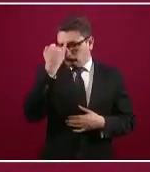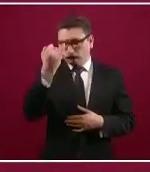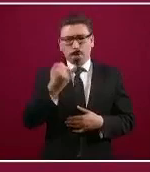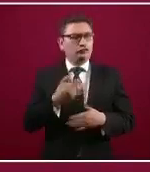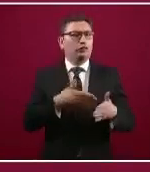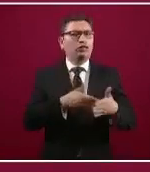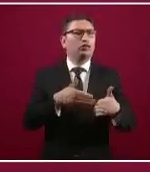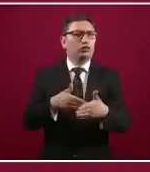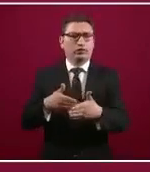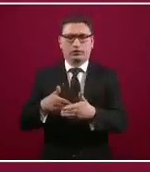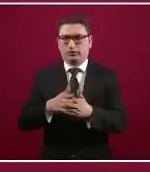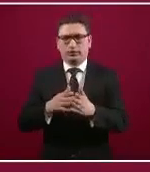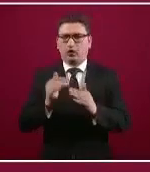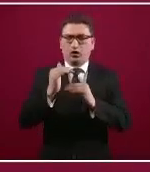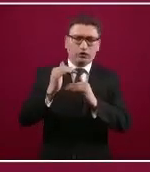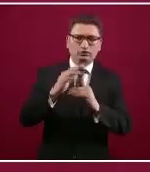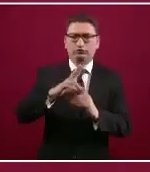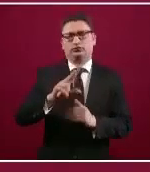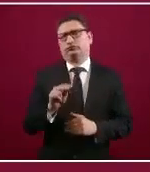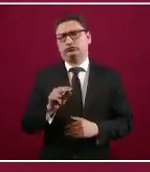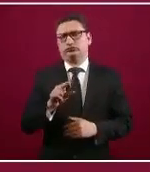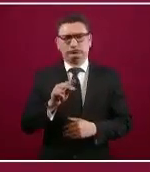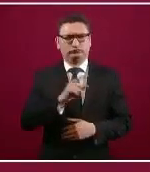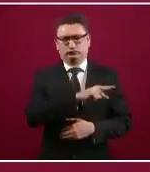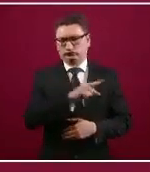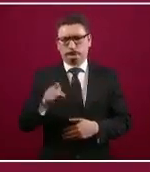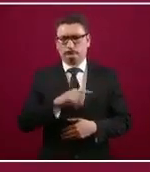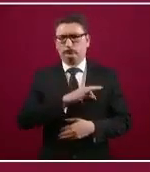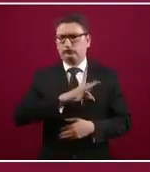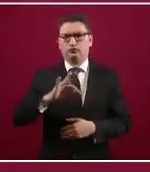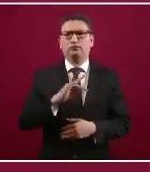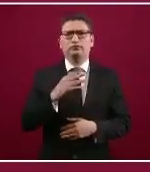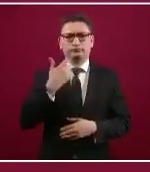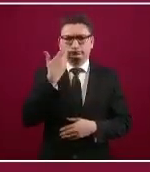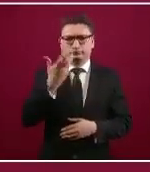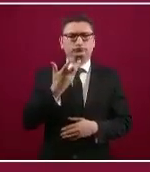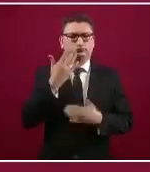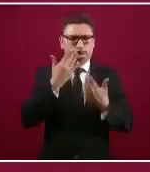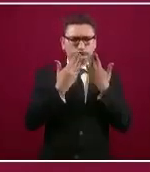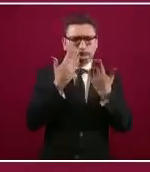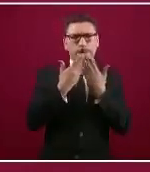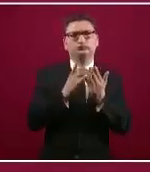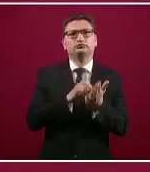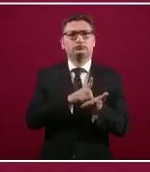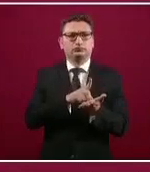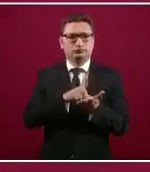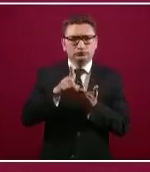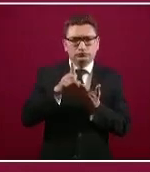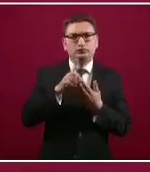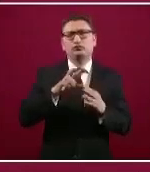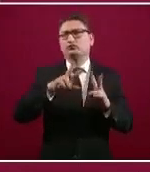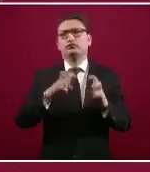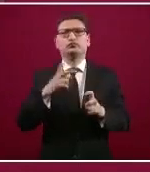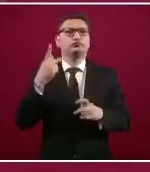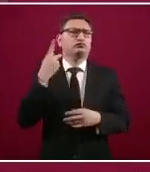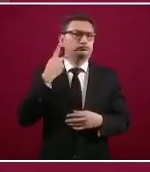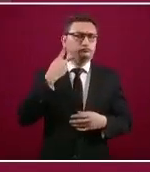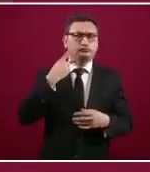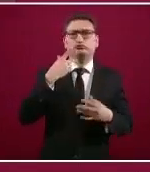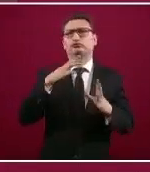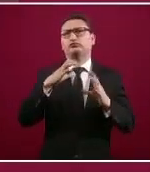a nadie su deseo de estudiar derecho o ciencia política